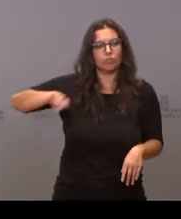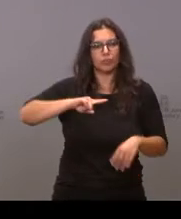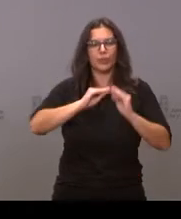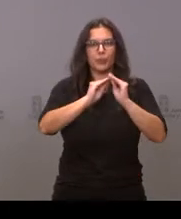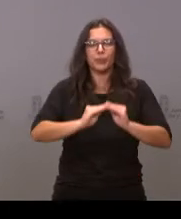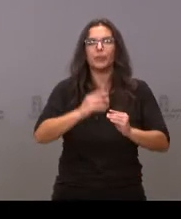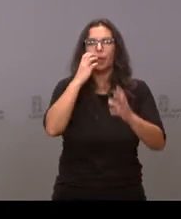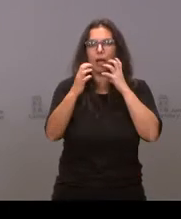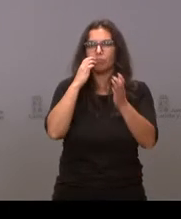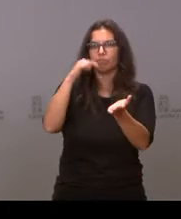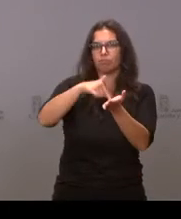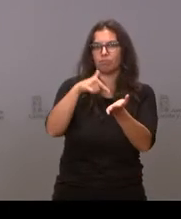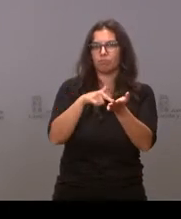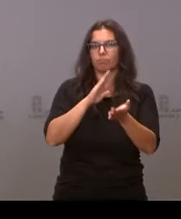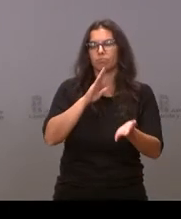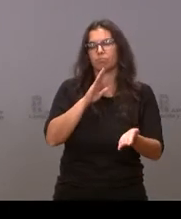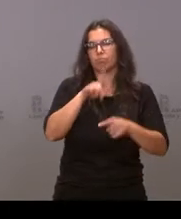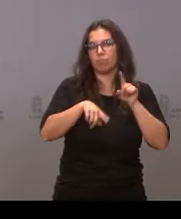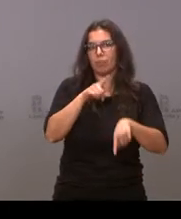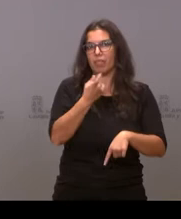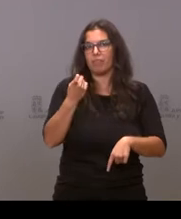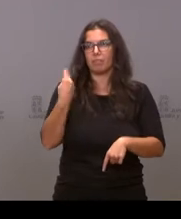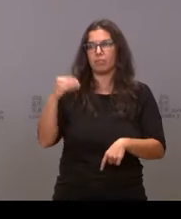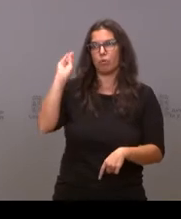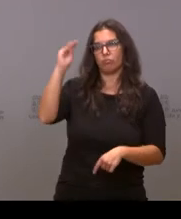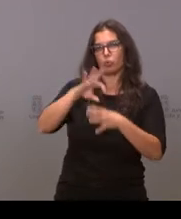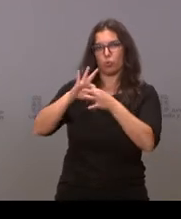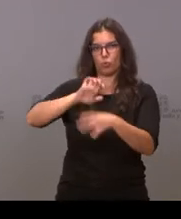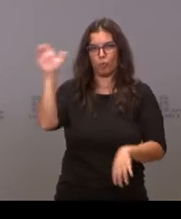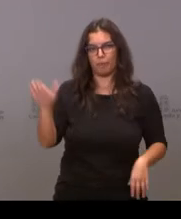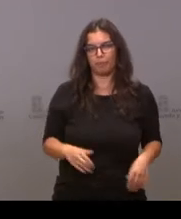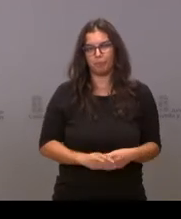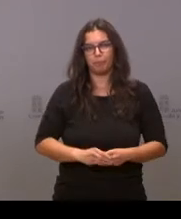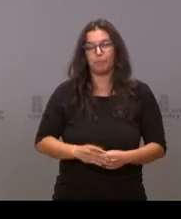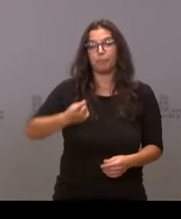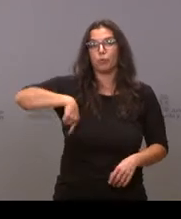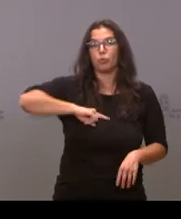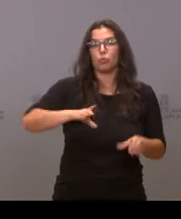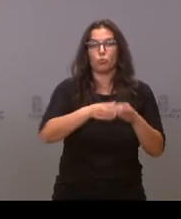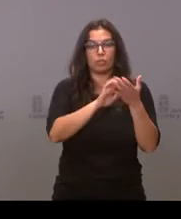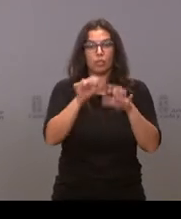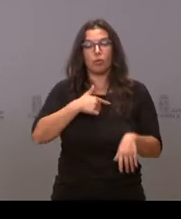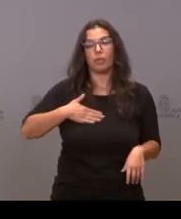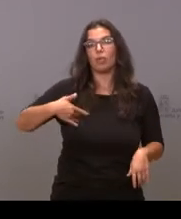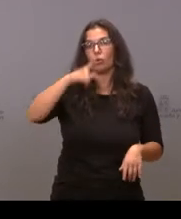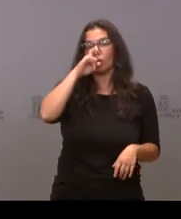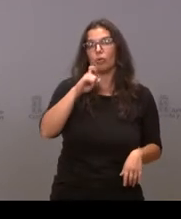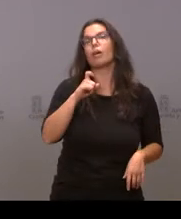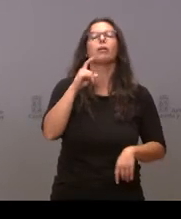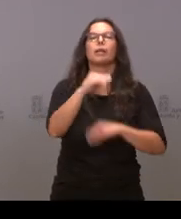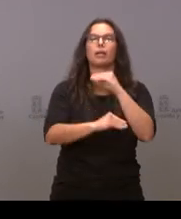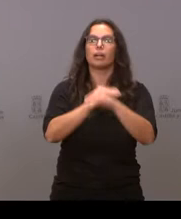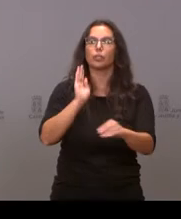reclamaciones convenientes en la unión europea desde la junta de castilla y león' quiero recordar que se han hecho